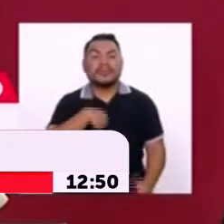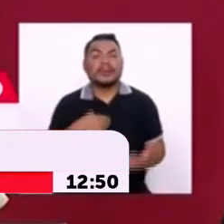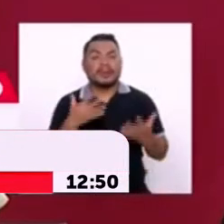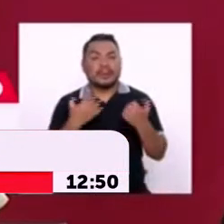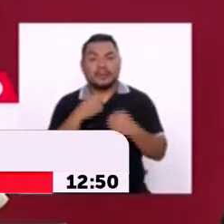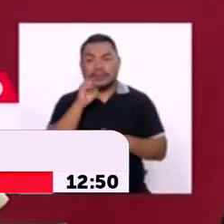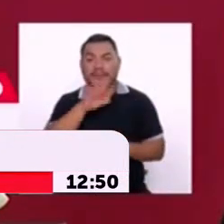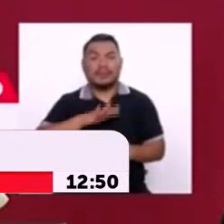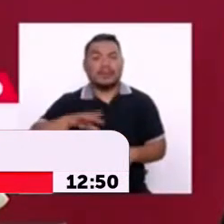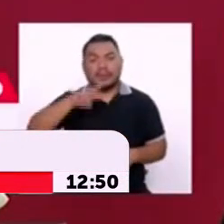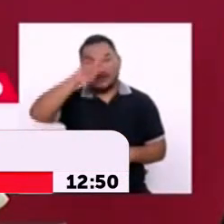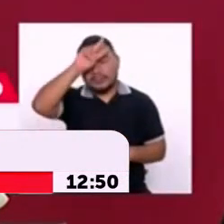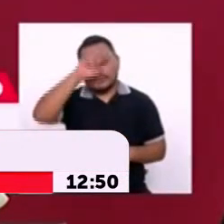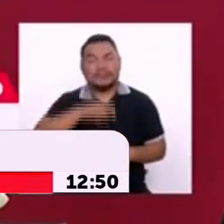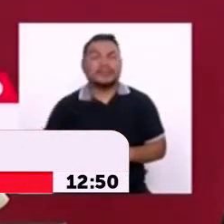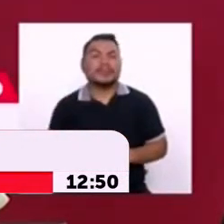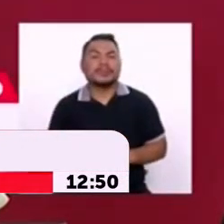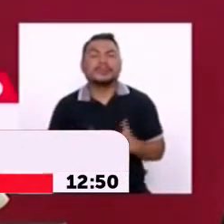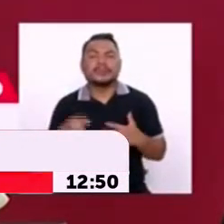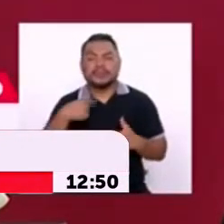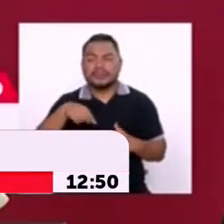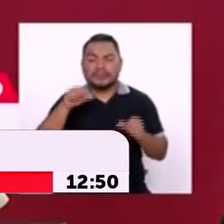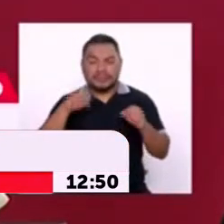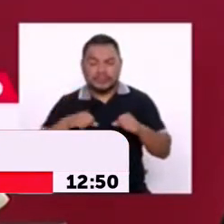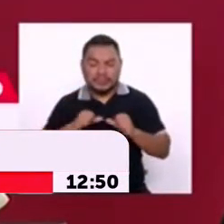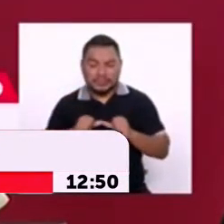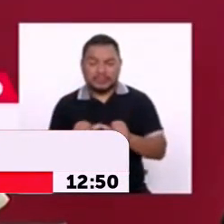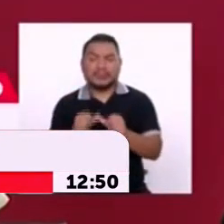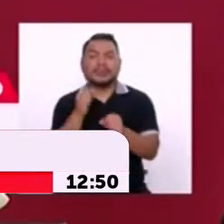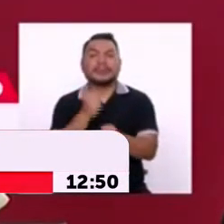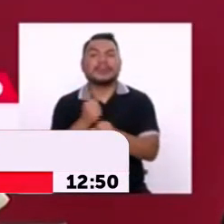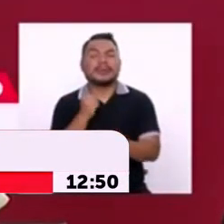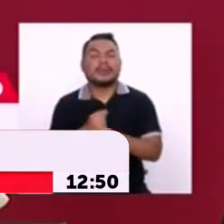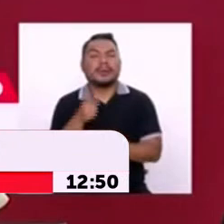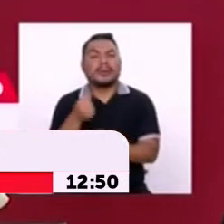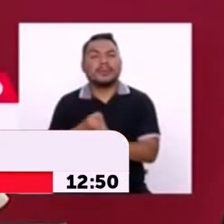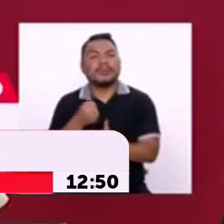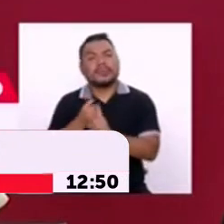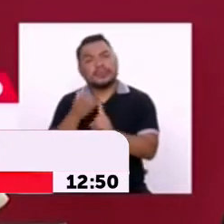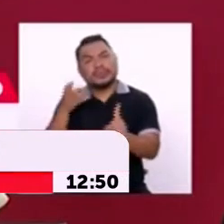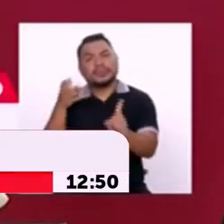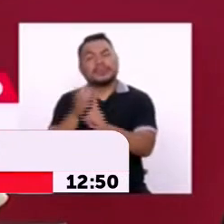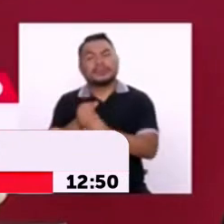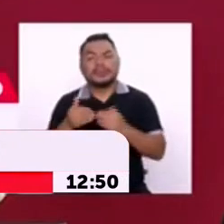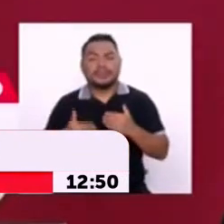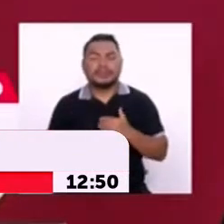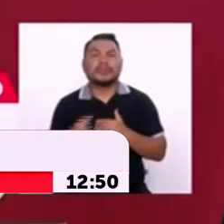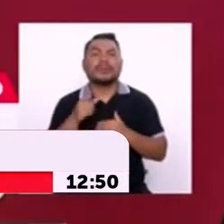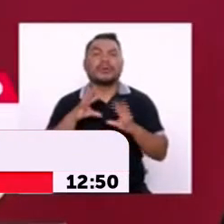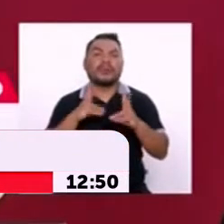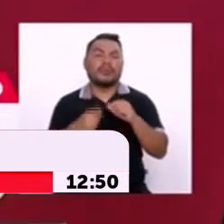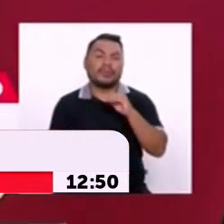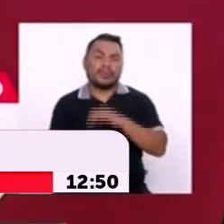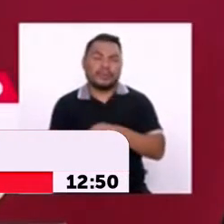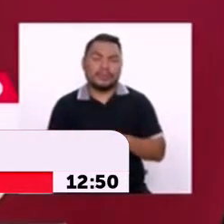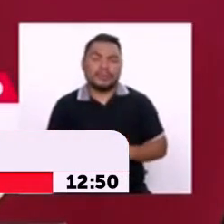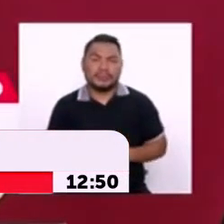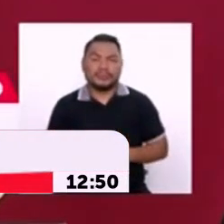Nosotros queremos decirle al Perú que seguiremos trabajando en esa lucha frontal contra la